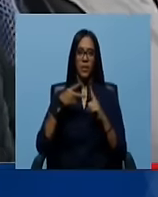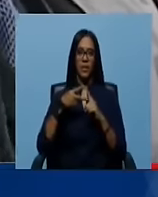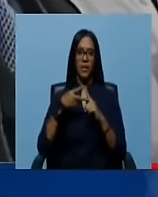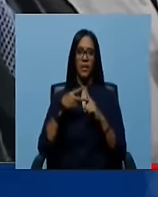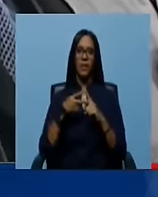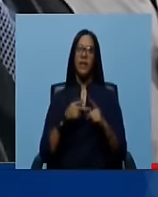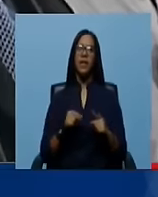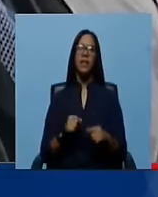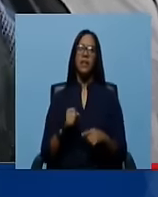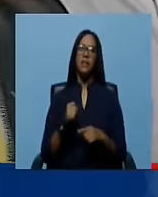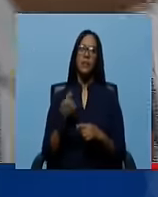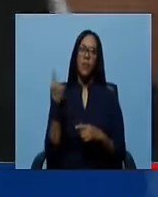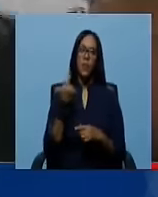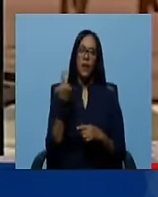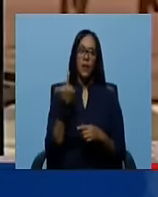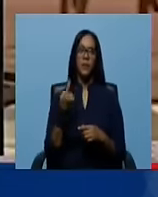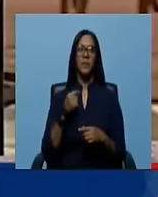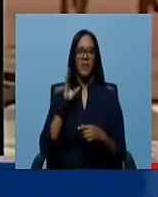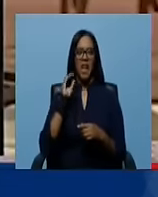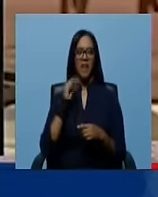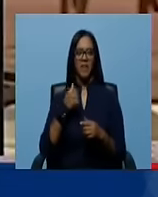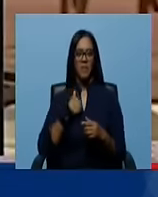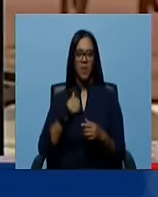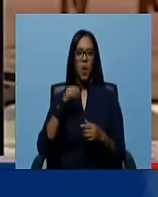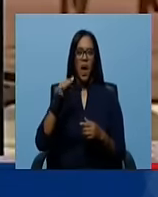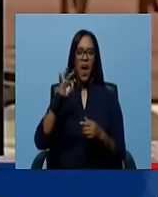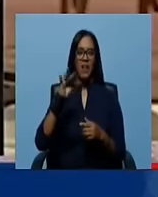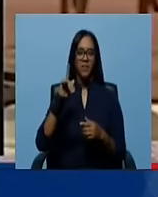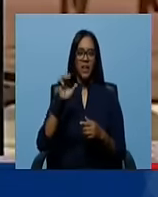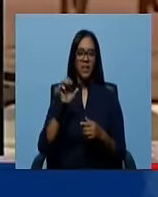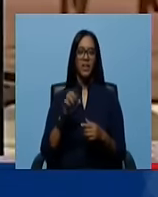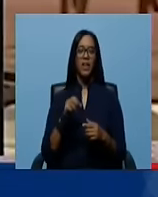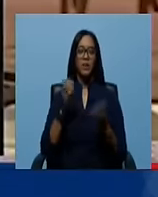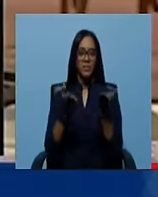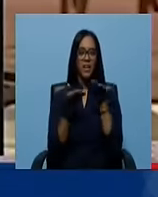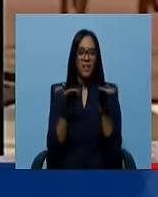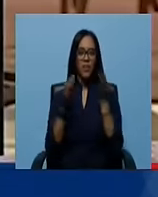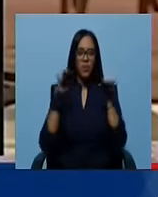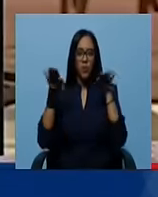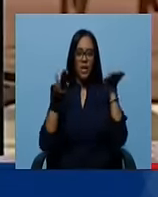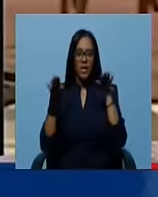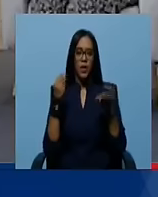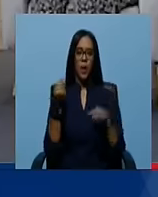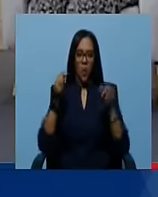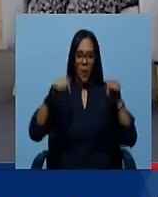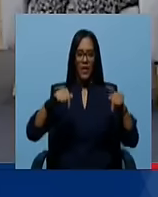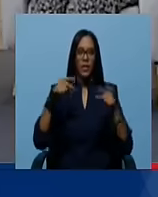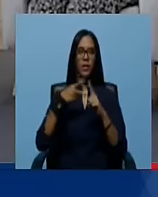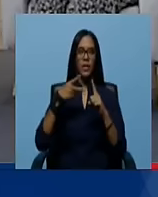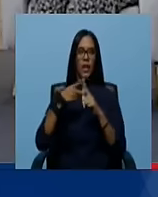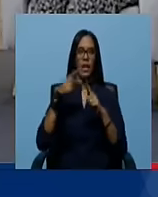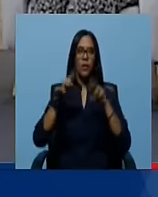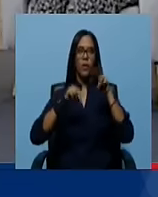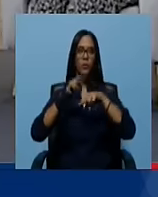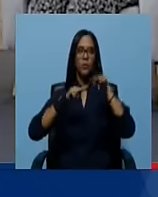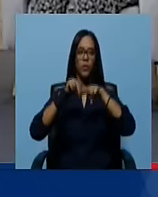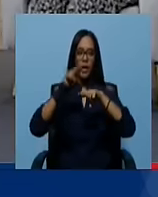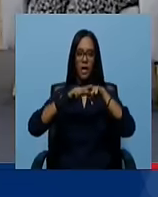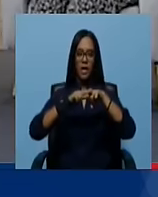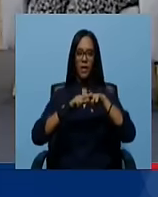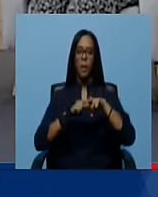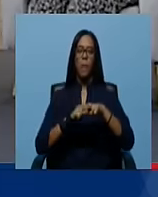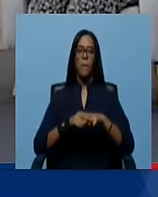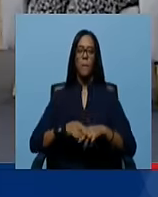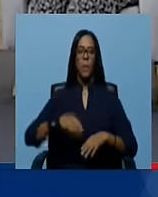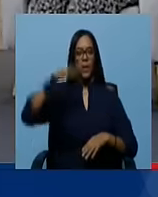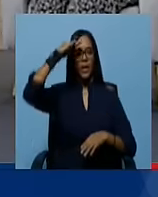Venía yo hablando con Alfred Nazaré, Leticia, que un servicio turístico como este hotel, construido por el general Marcos Pérez